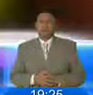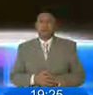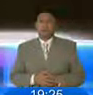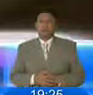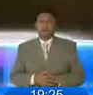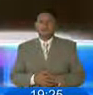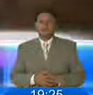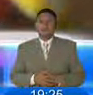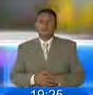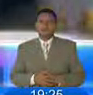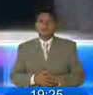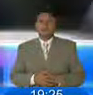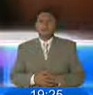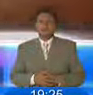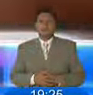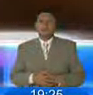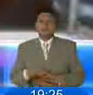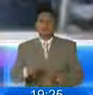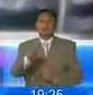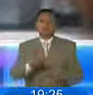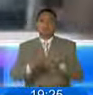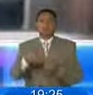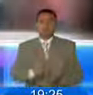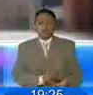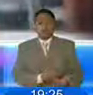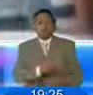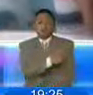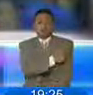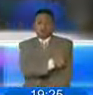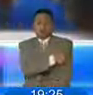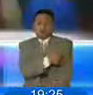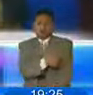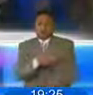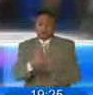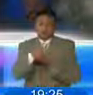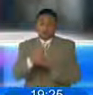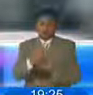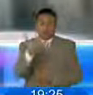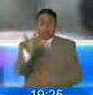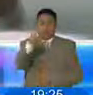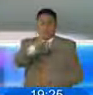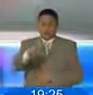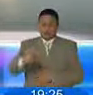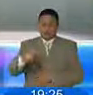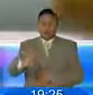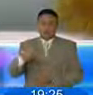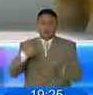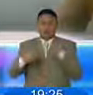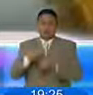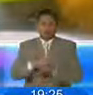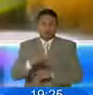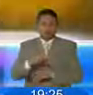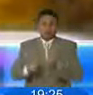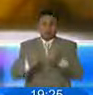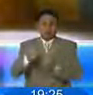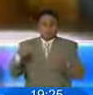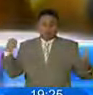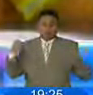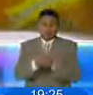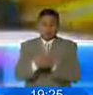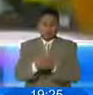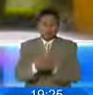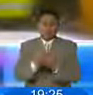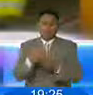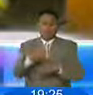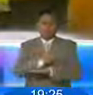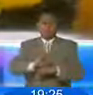adelante. Personal del Cuerpo de Bomberos y Cruz Roja brindaron atención a 5 ciudadanos que resultaron heridos en un accidente de tránsito en la